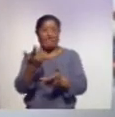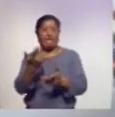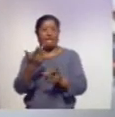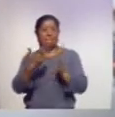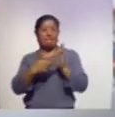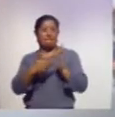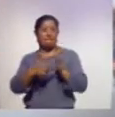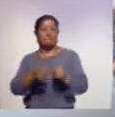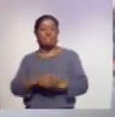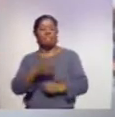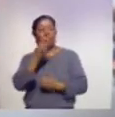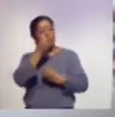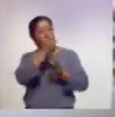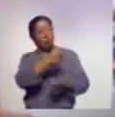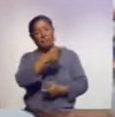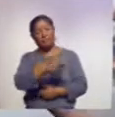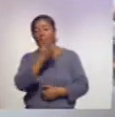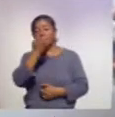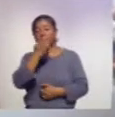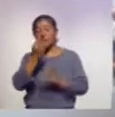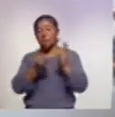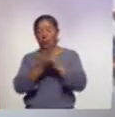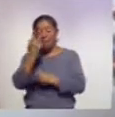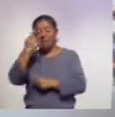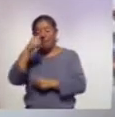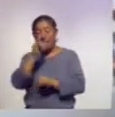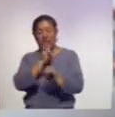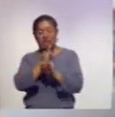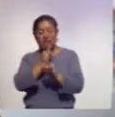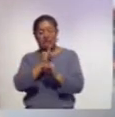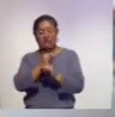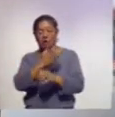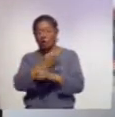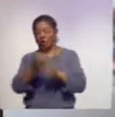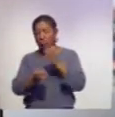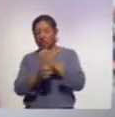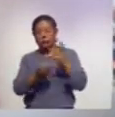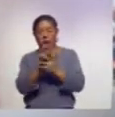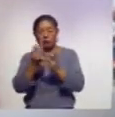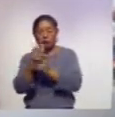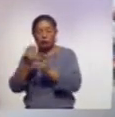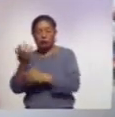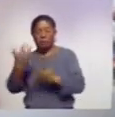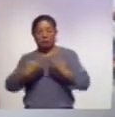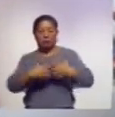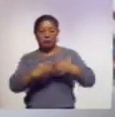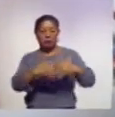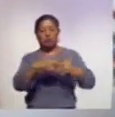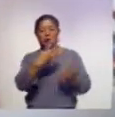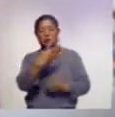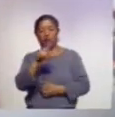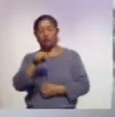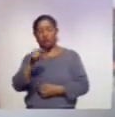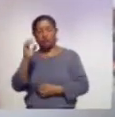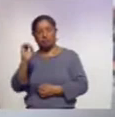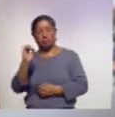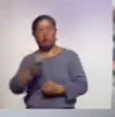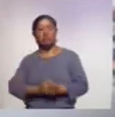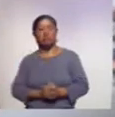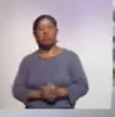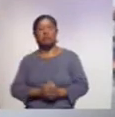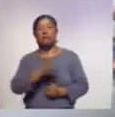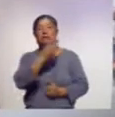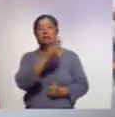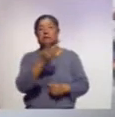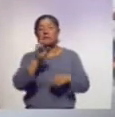Escuela Innovadora para ver temas de Internet de las Cosas y también de la Industria 4.0. Ellos van a estar ahí 3 días, de 9 de